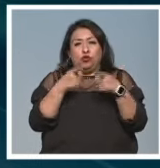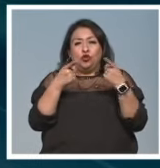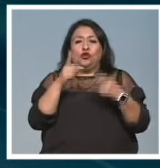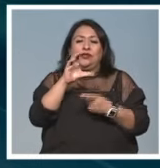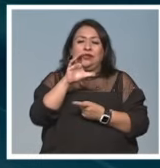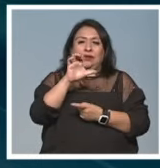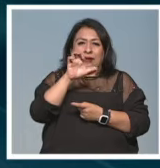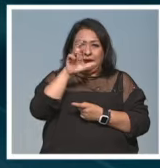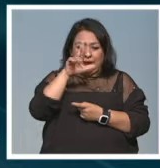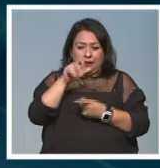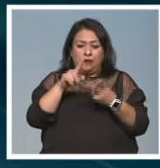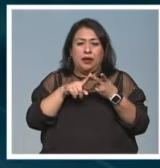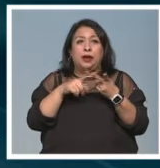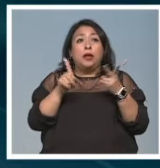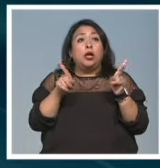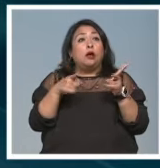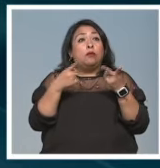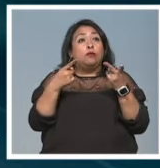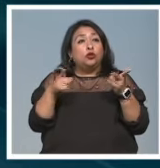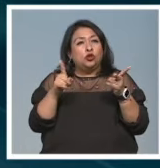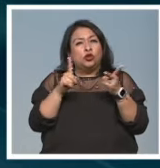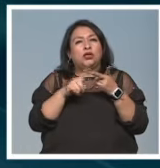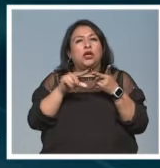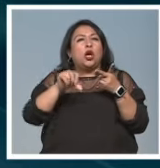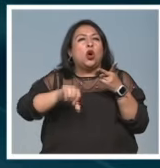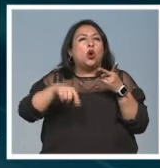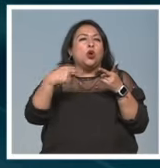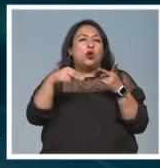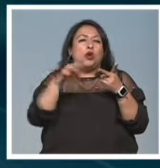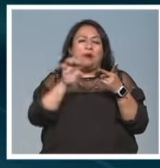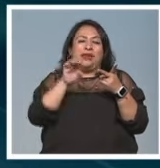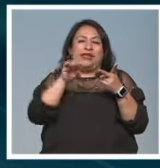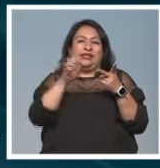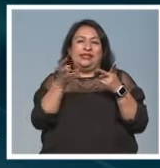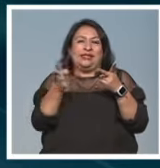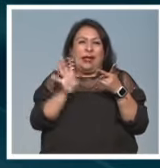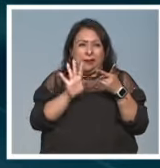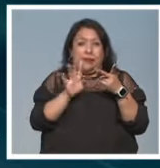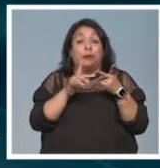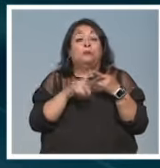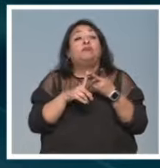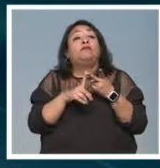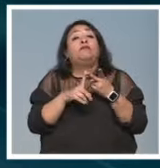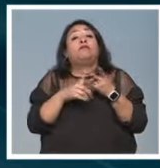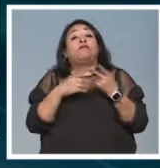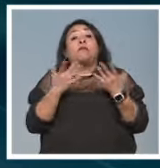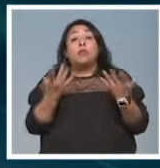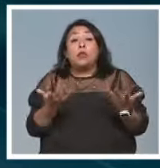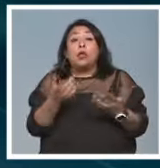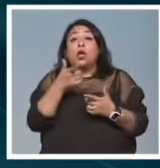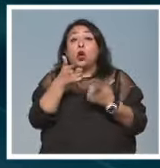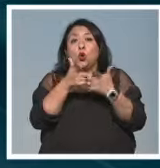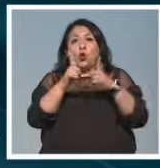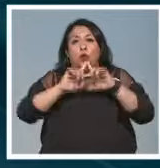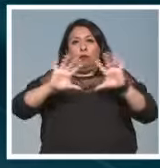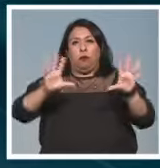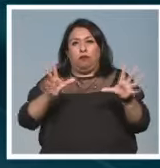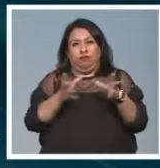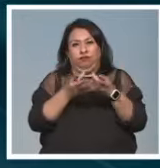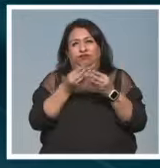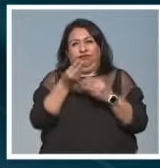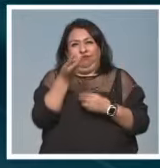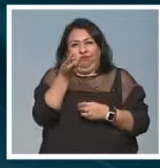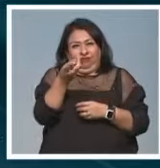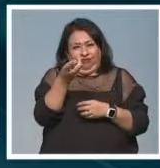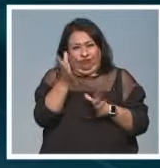cámara, hacen música de lo que ahora llamamos ensambles, ¿no? Entonces, desde entonces el grupo se conforma de esa